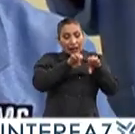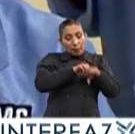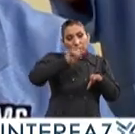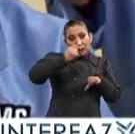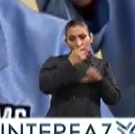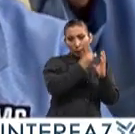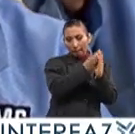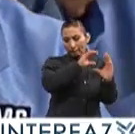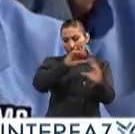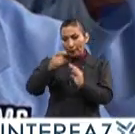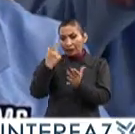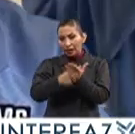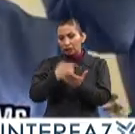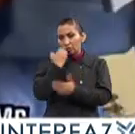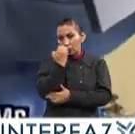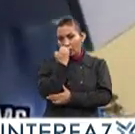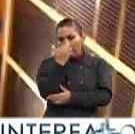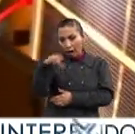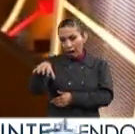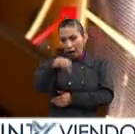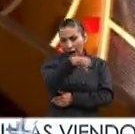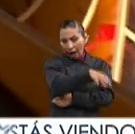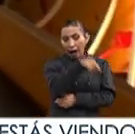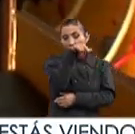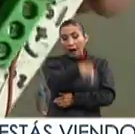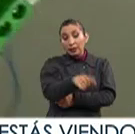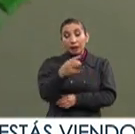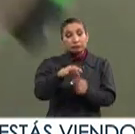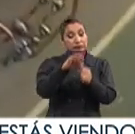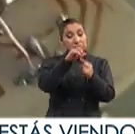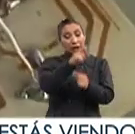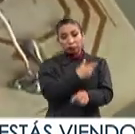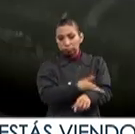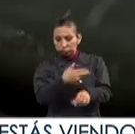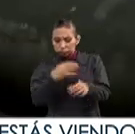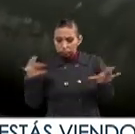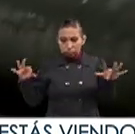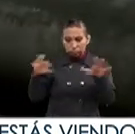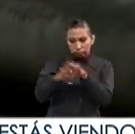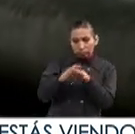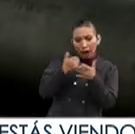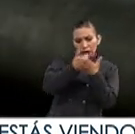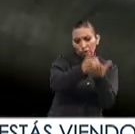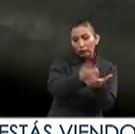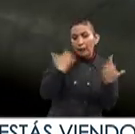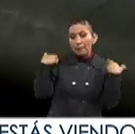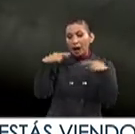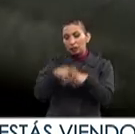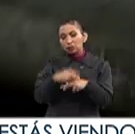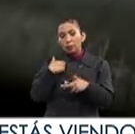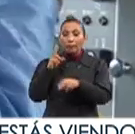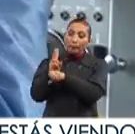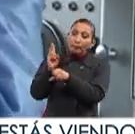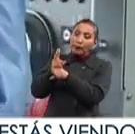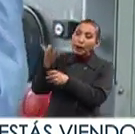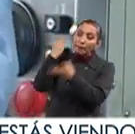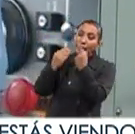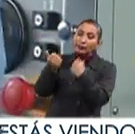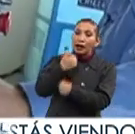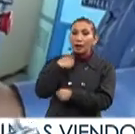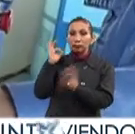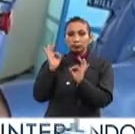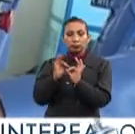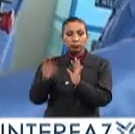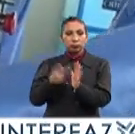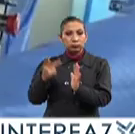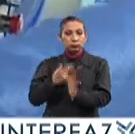técnico pedagógico en los planteles educativos, en el que se destaca el gestor de vinculación, así como el docente que da seguimiento del aprendizaje de